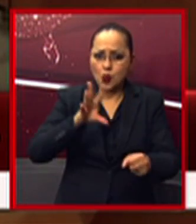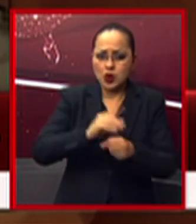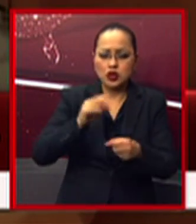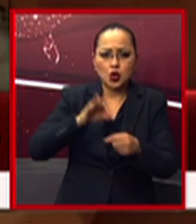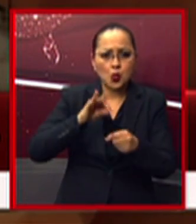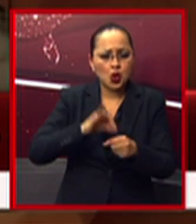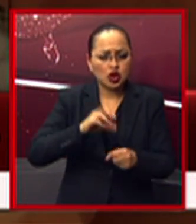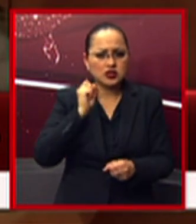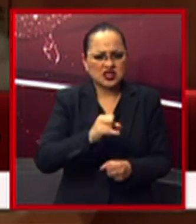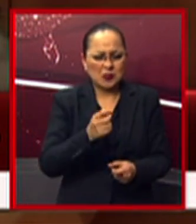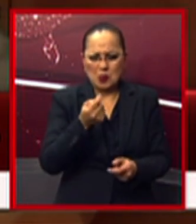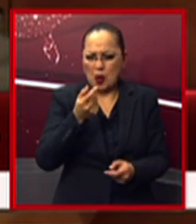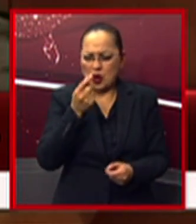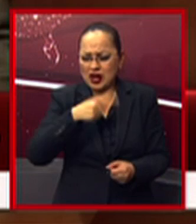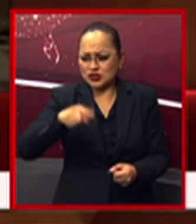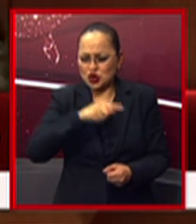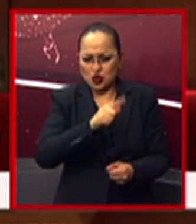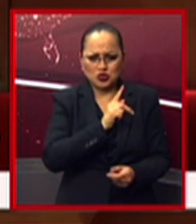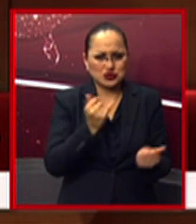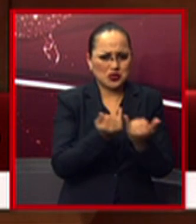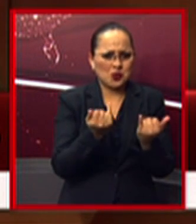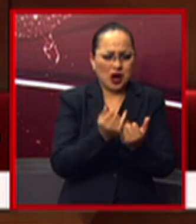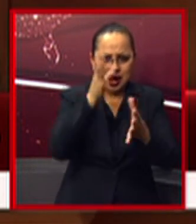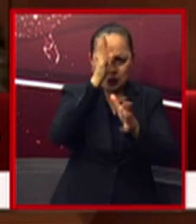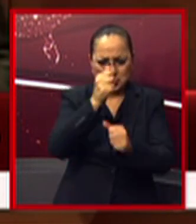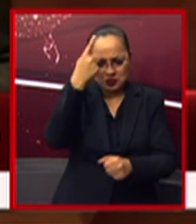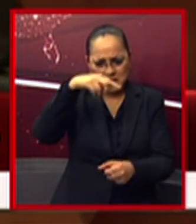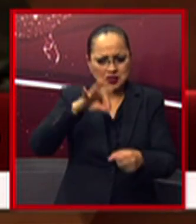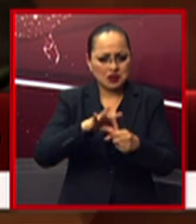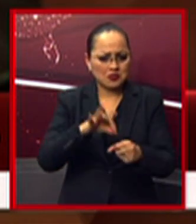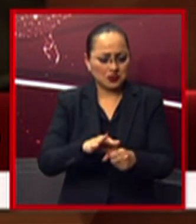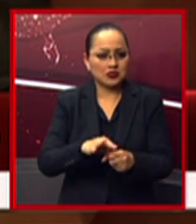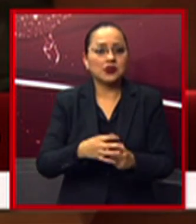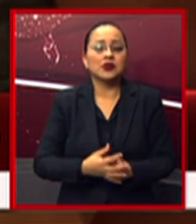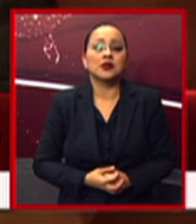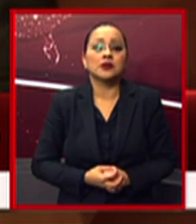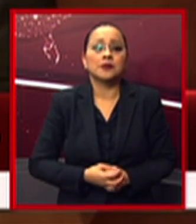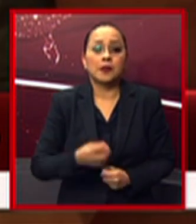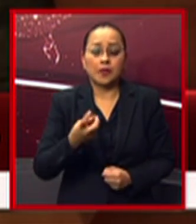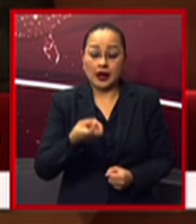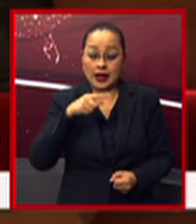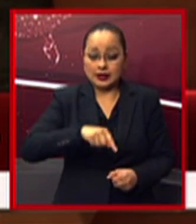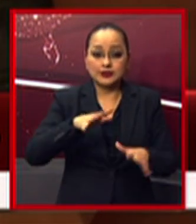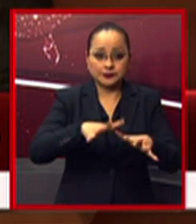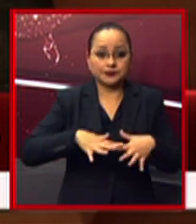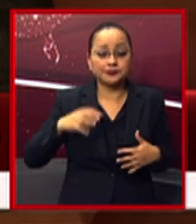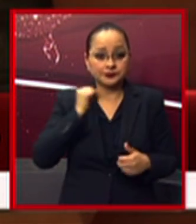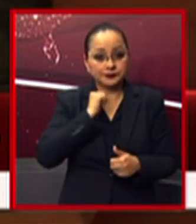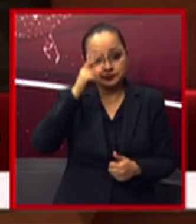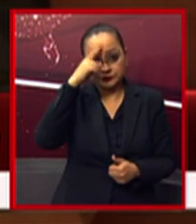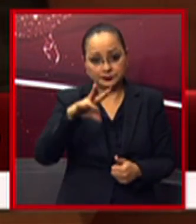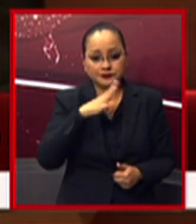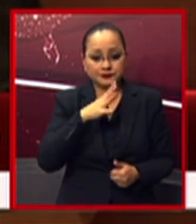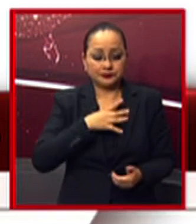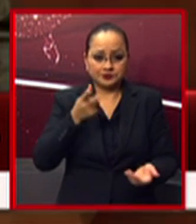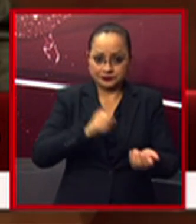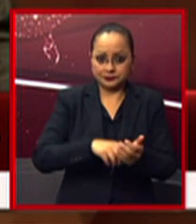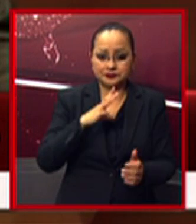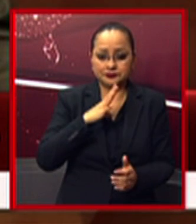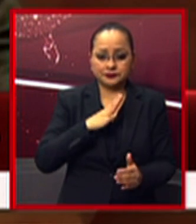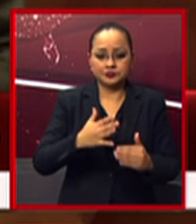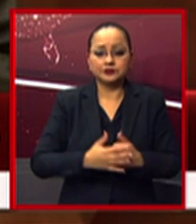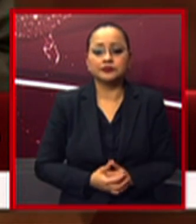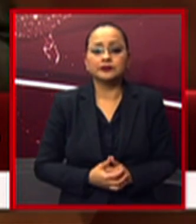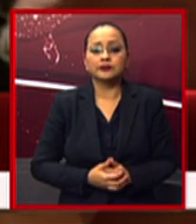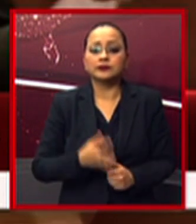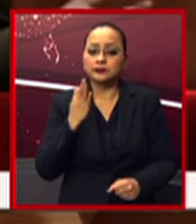de las pocas que se van a votar por unanimidad en esta estancia que tenemos en el Senado.